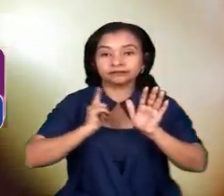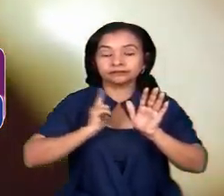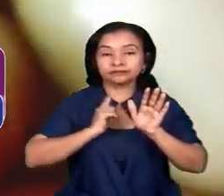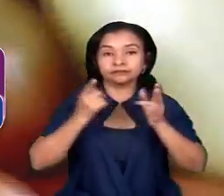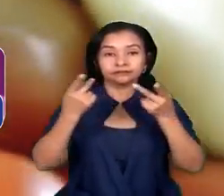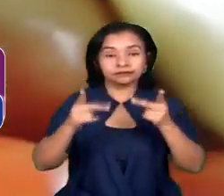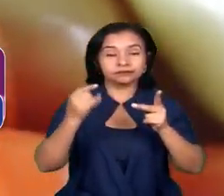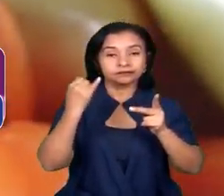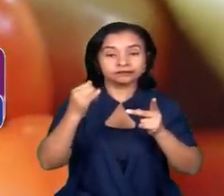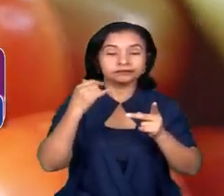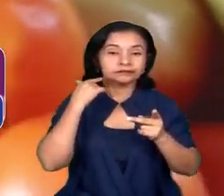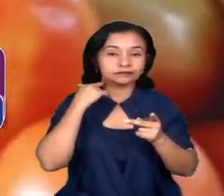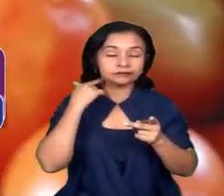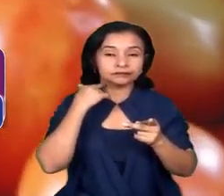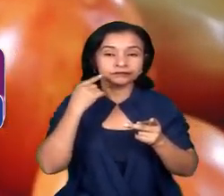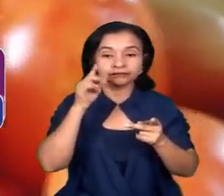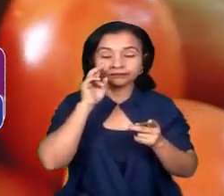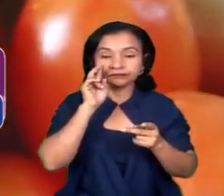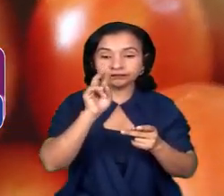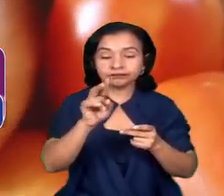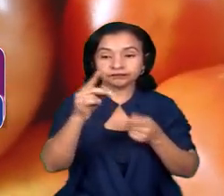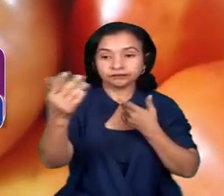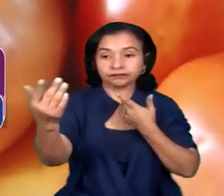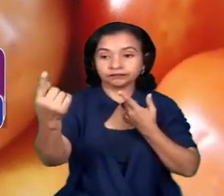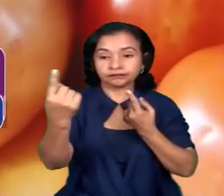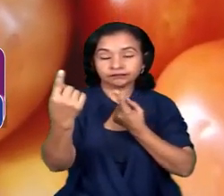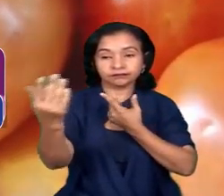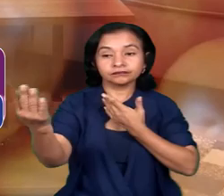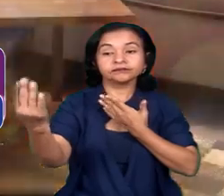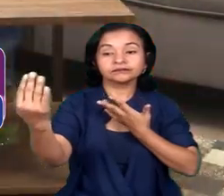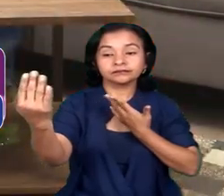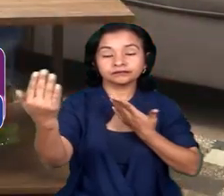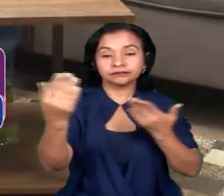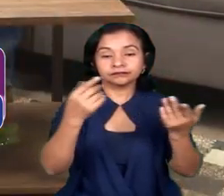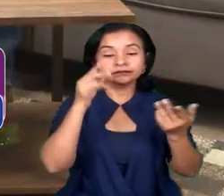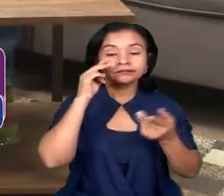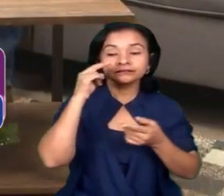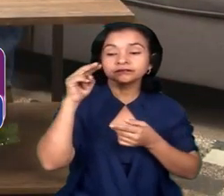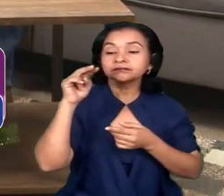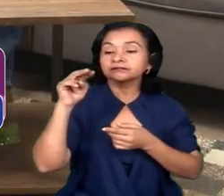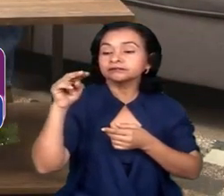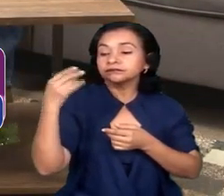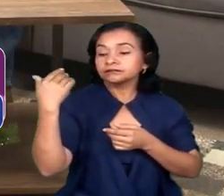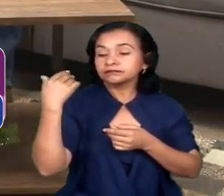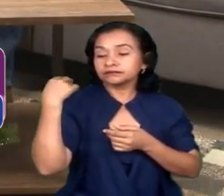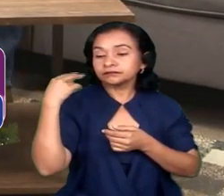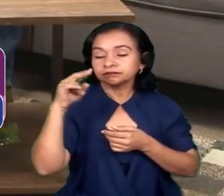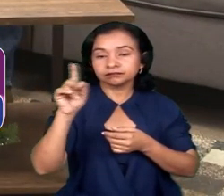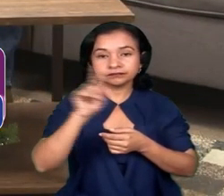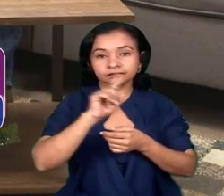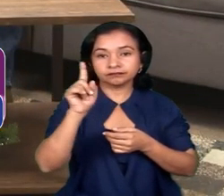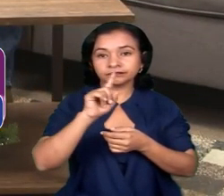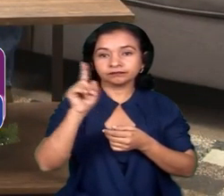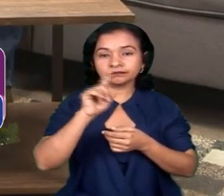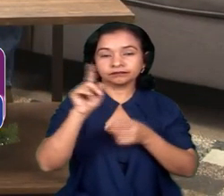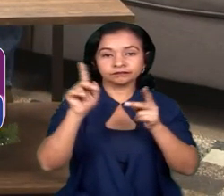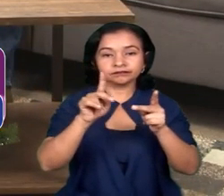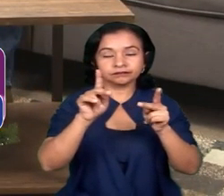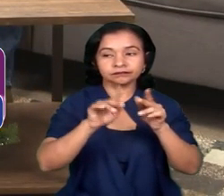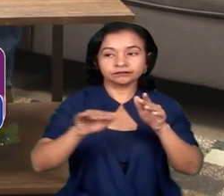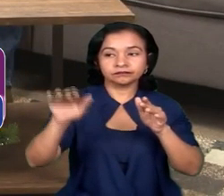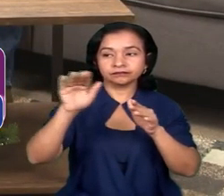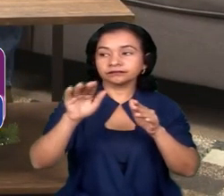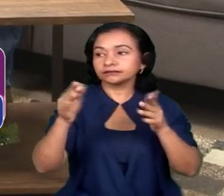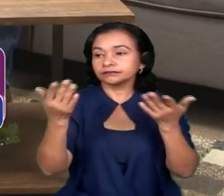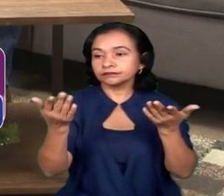pero siempre y cuando que los miremos de tú a tú, que no estén viéndolos por encima de la del hombro los empresarios grandes. Creo